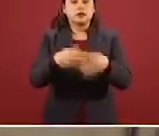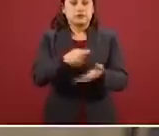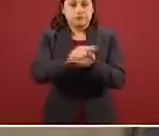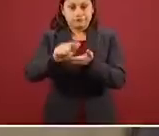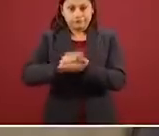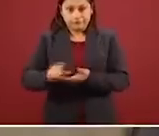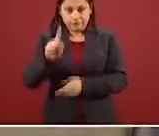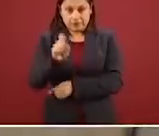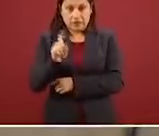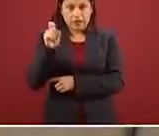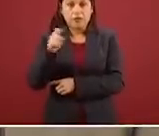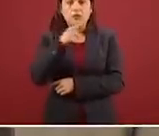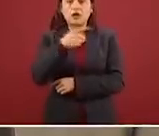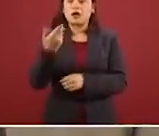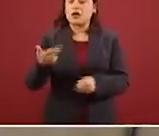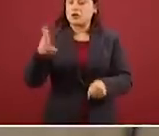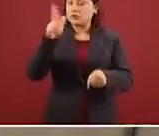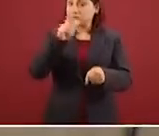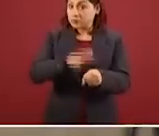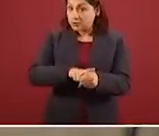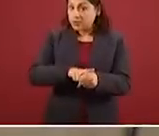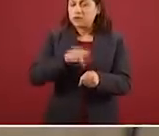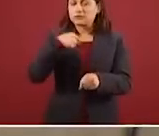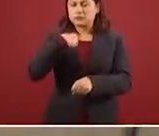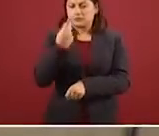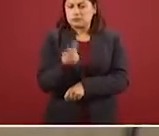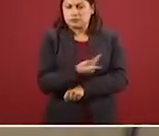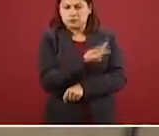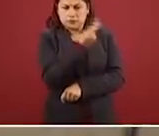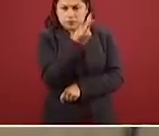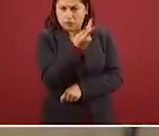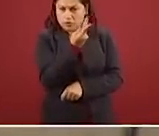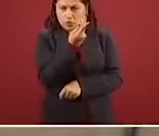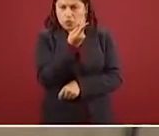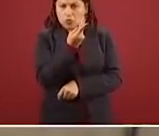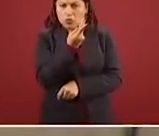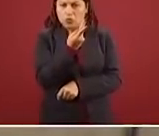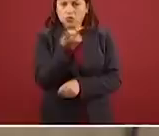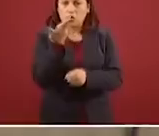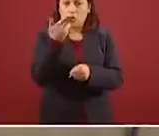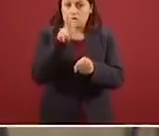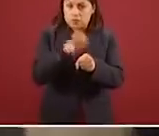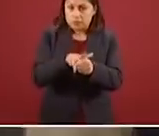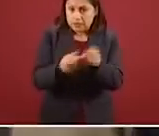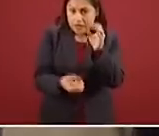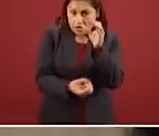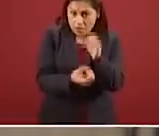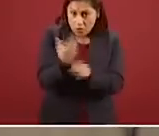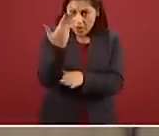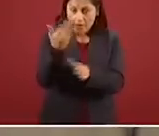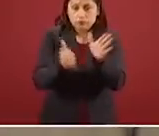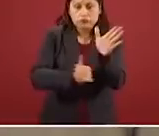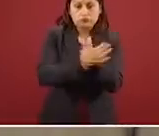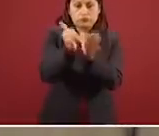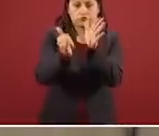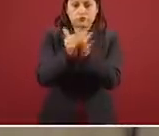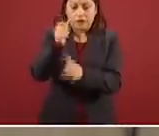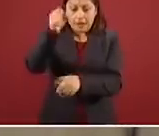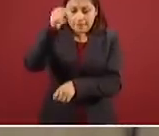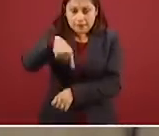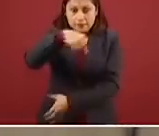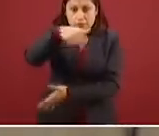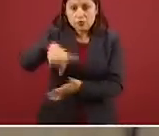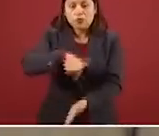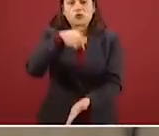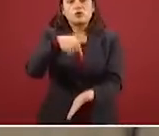Solamente precisar si se va a construir de cero un nuevo hospital, si será en ese mismo terreno, qué es lo que